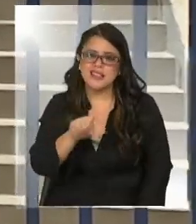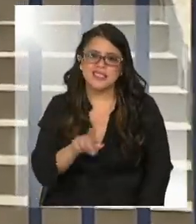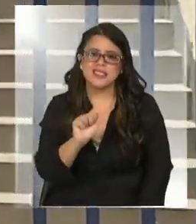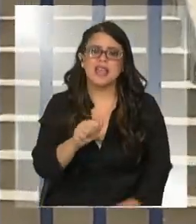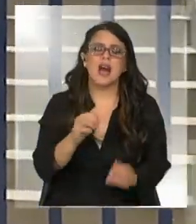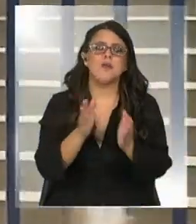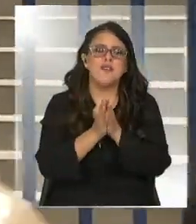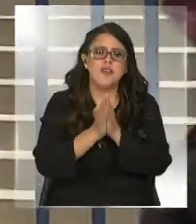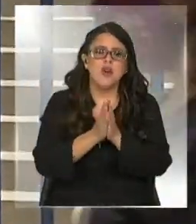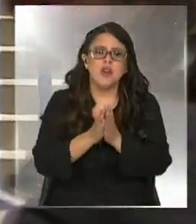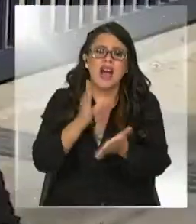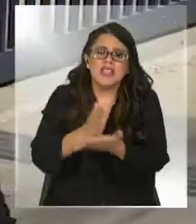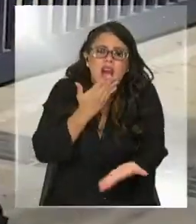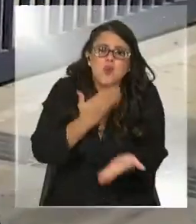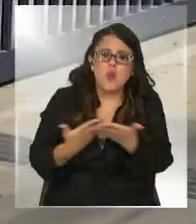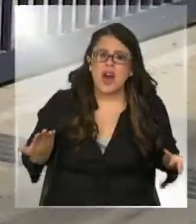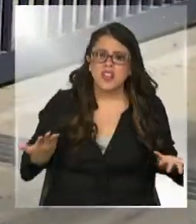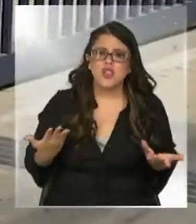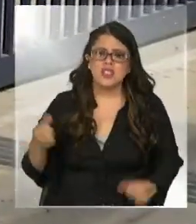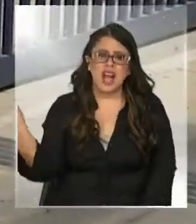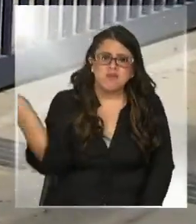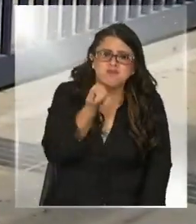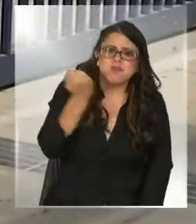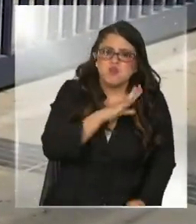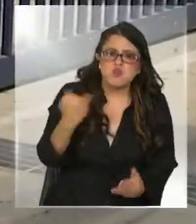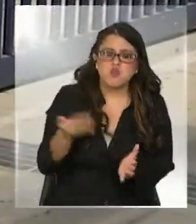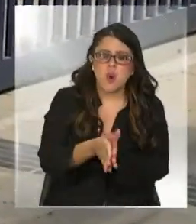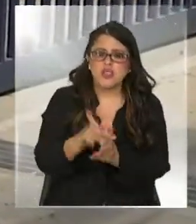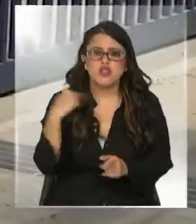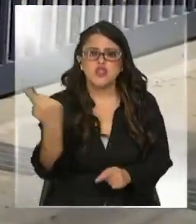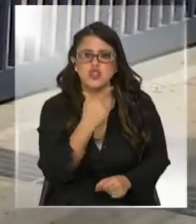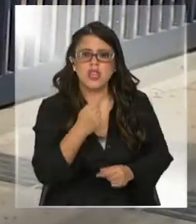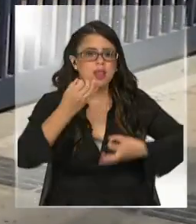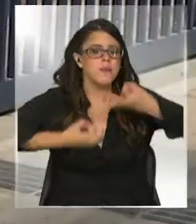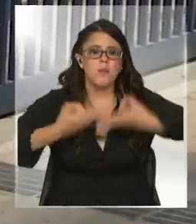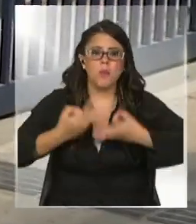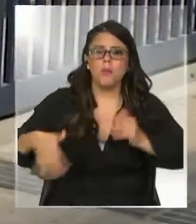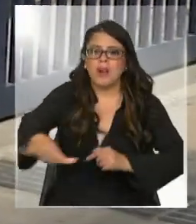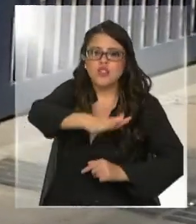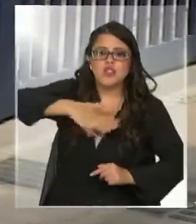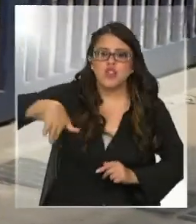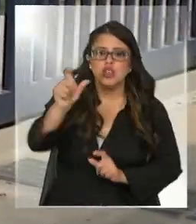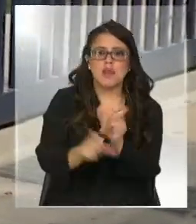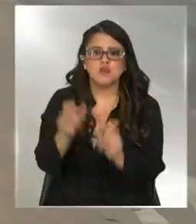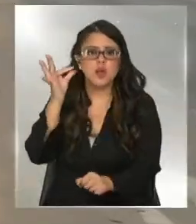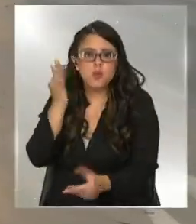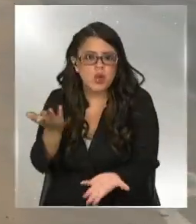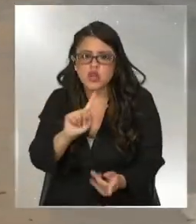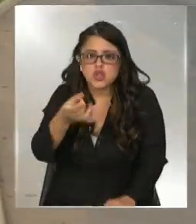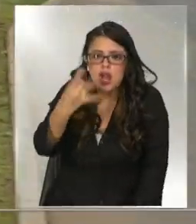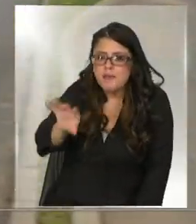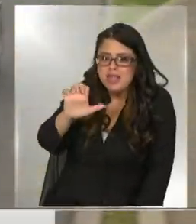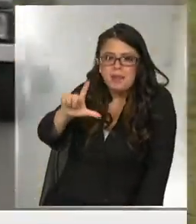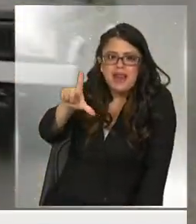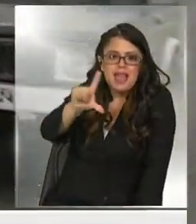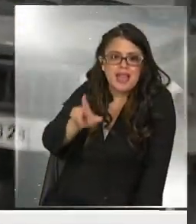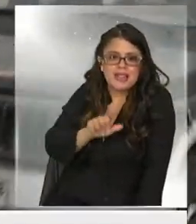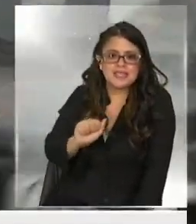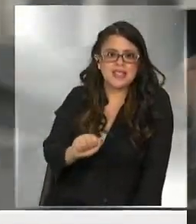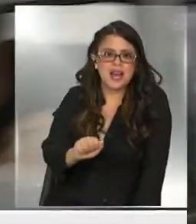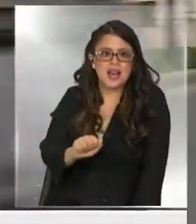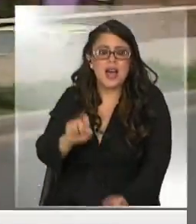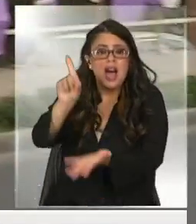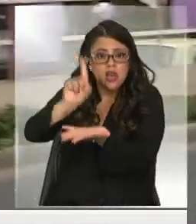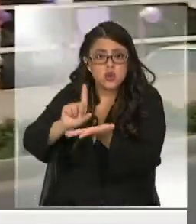¿Hasta cuándo nos van a seguir matando? Nosotros lo que queremos es justicia. Justicia para todas las mujeres, no solamente para Elsa. En Miraflores,